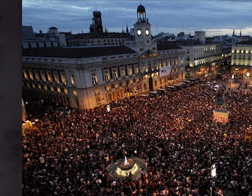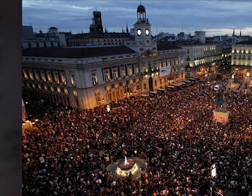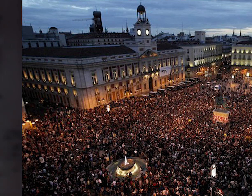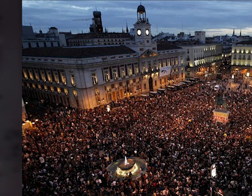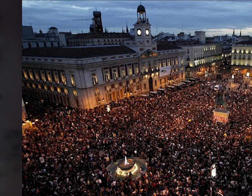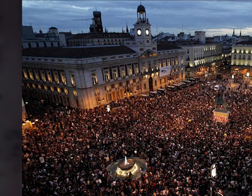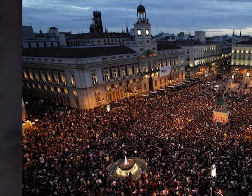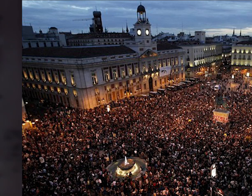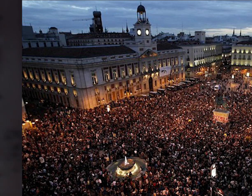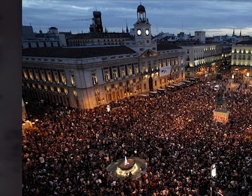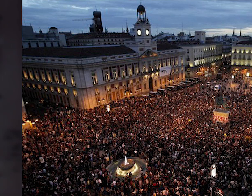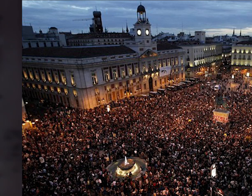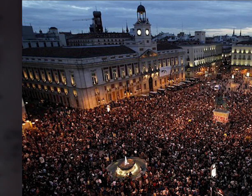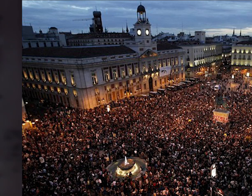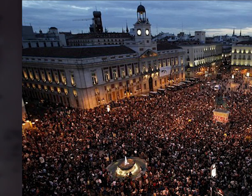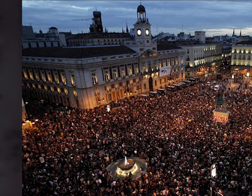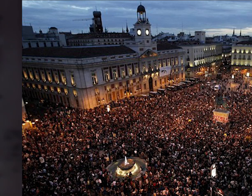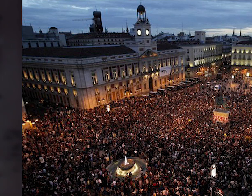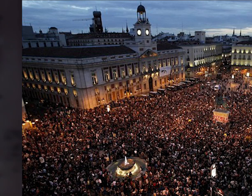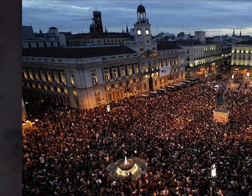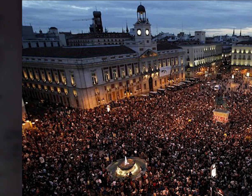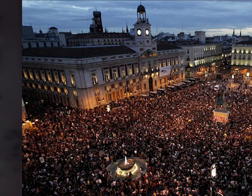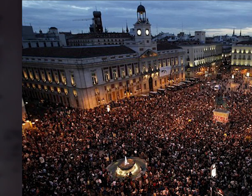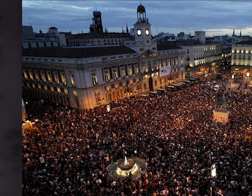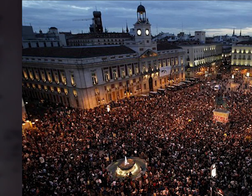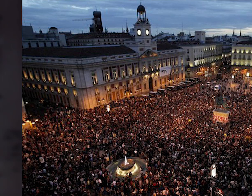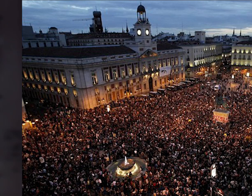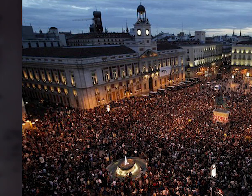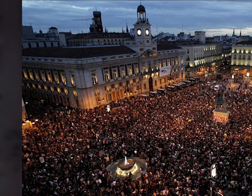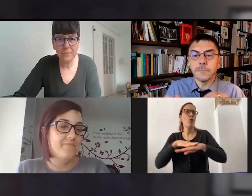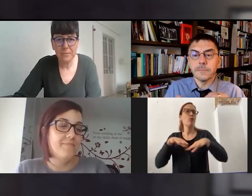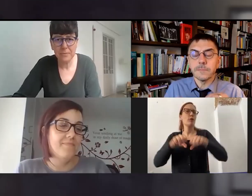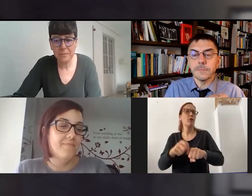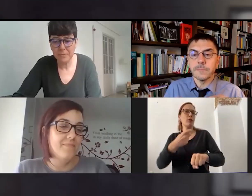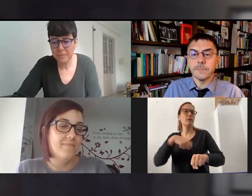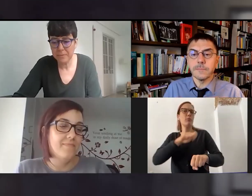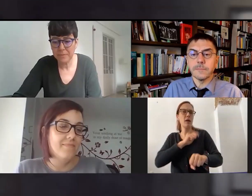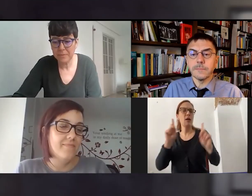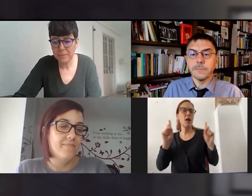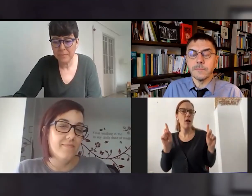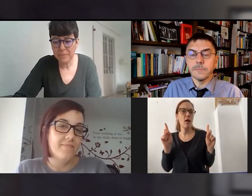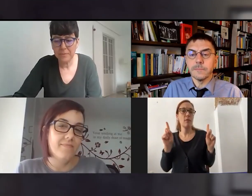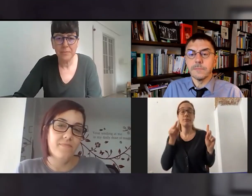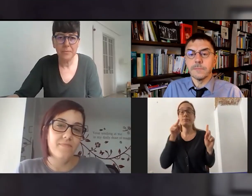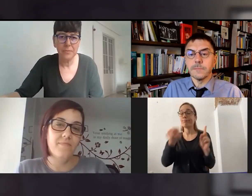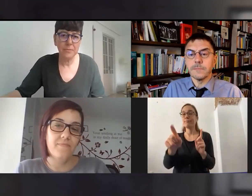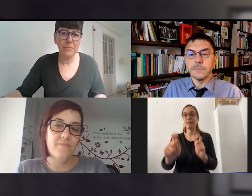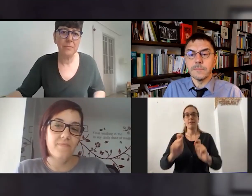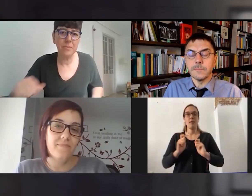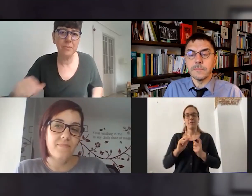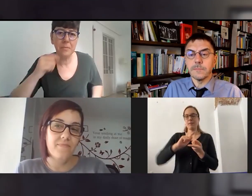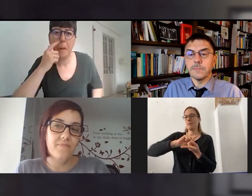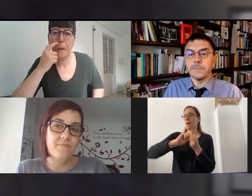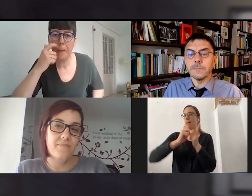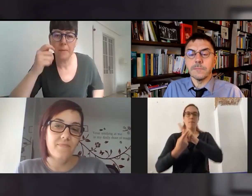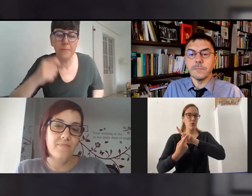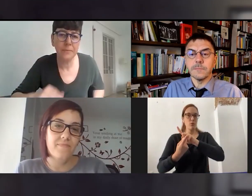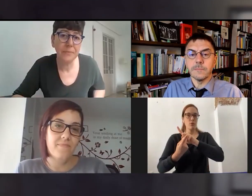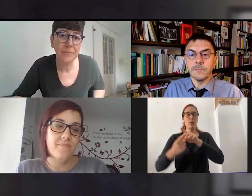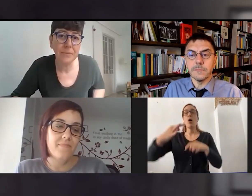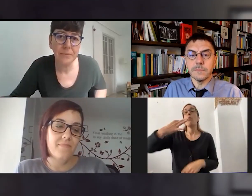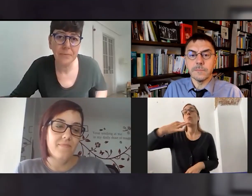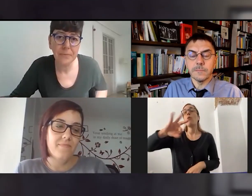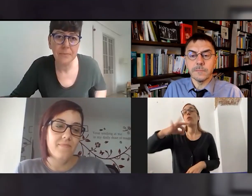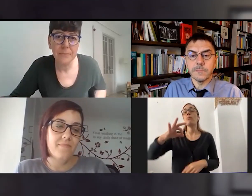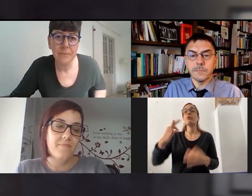está en el gobierno de España en estos momentos. Yo creo que eso lo cambia todo. Creo que ha sido una herramienta que ha